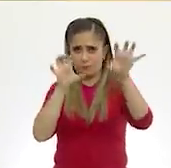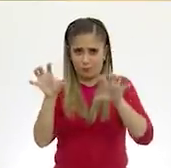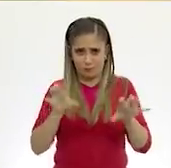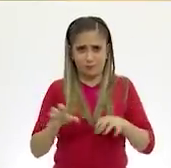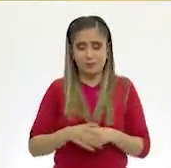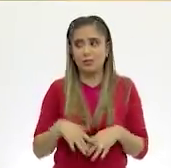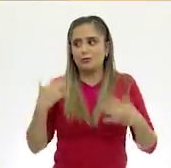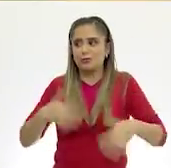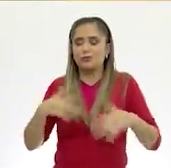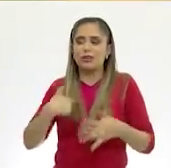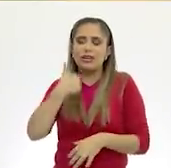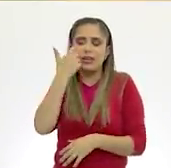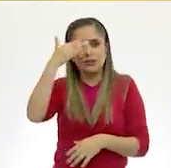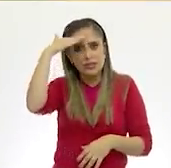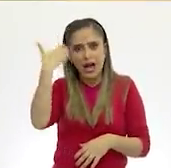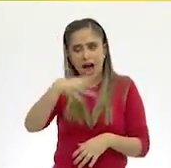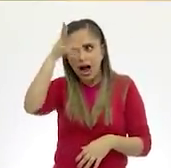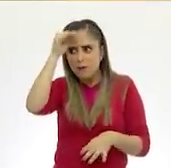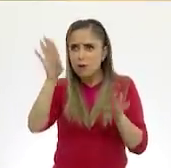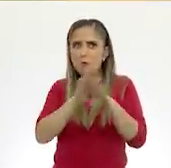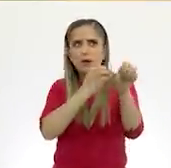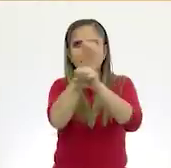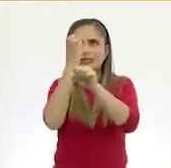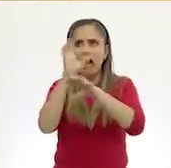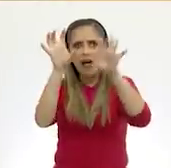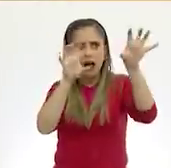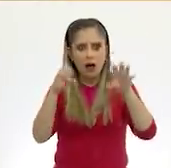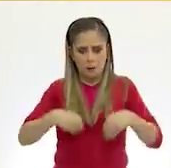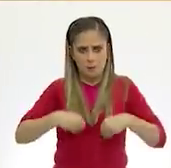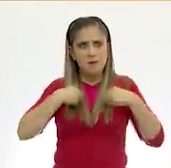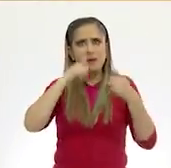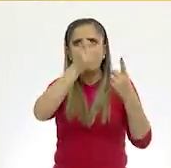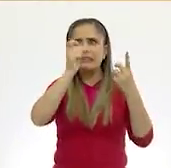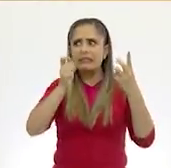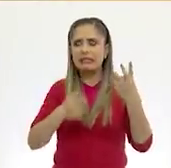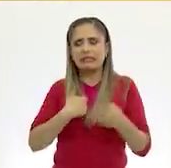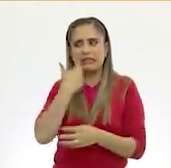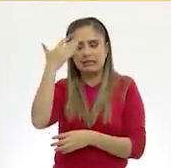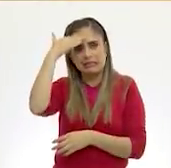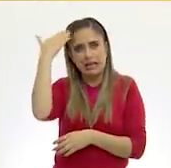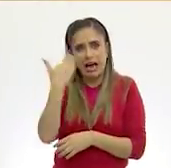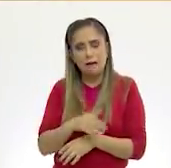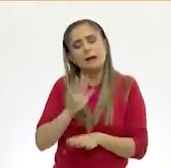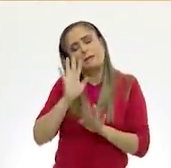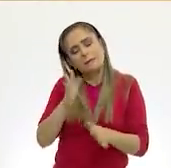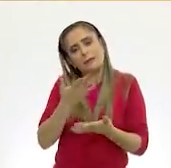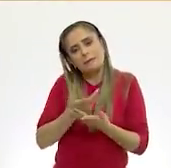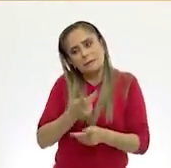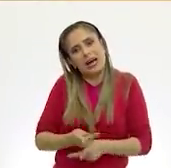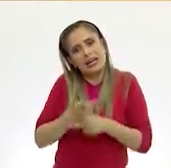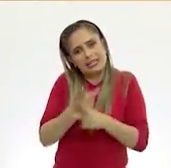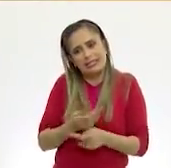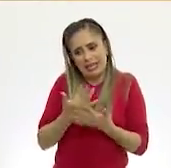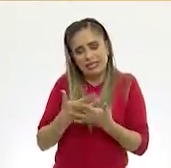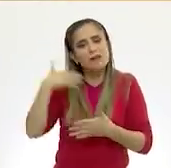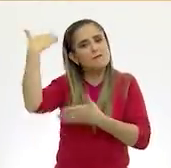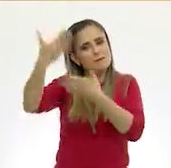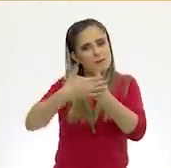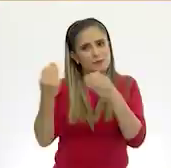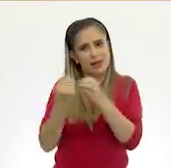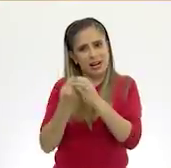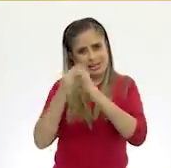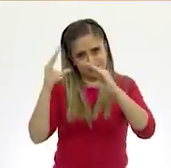deja muy intrigados con estos temas de la población, pero yo sé que vamos a saber esperar a las siguientes clases. ¿Verdad que